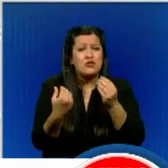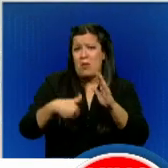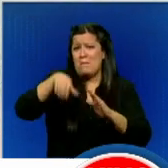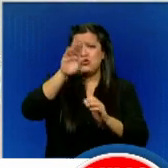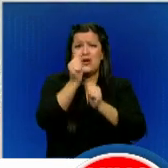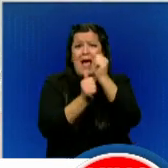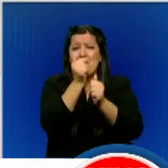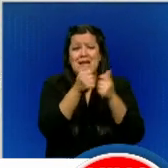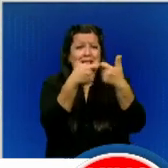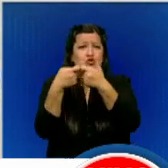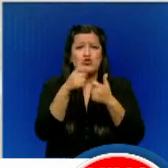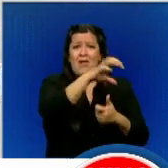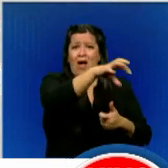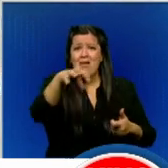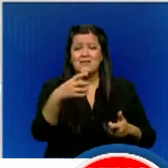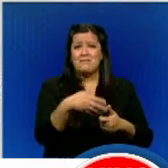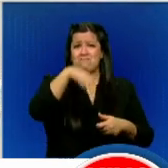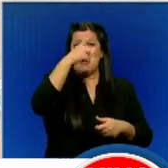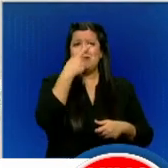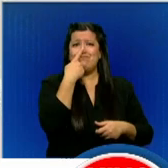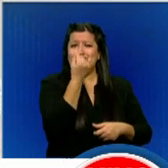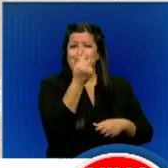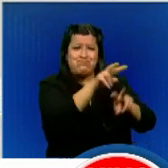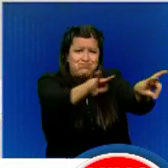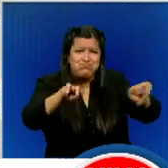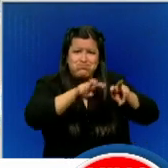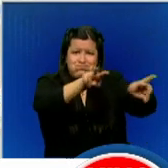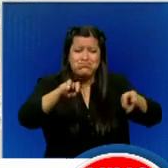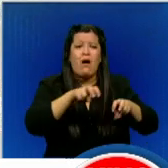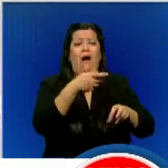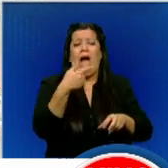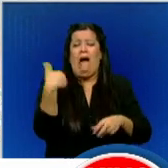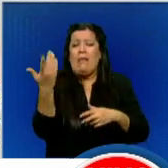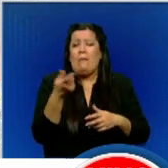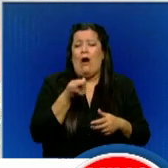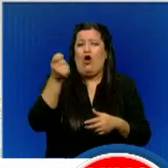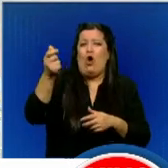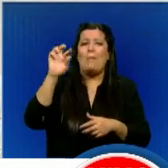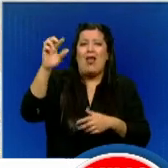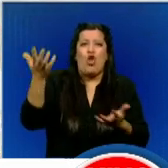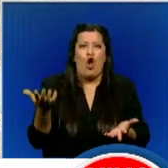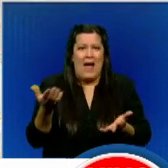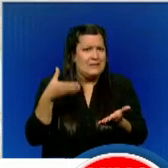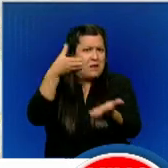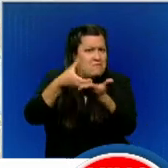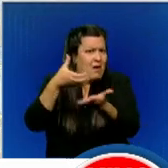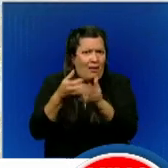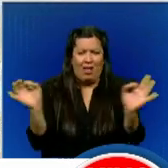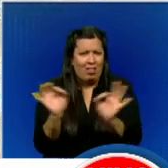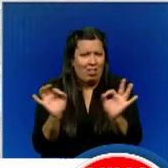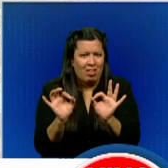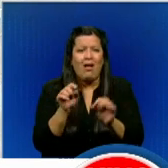que más ganaron se capitalizaron comprando comprando dólares y en general